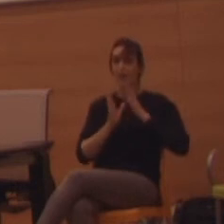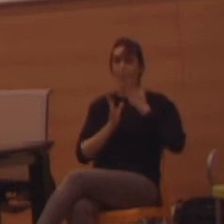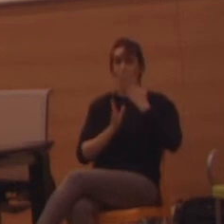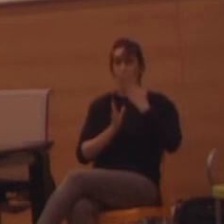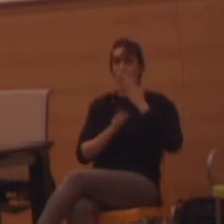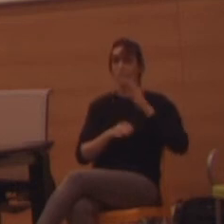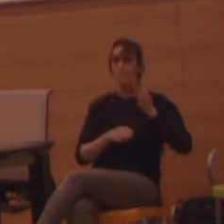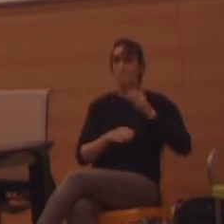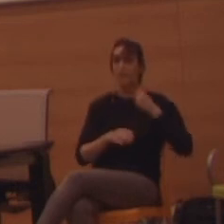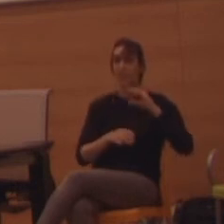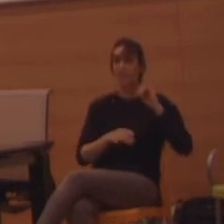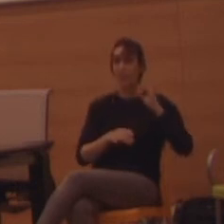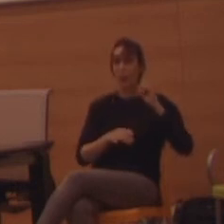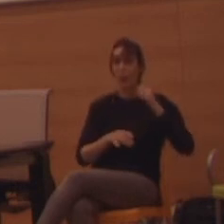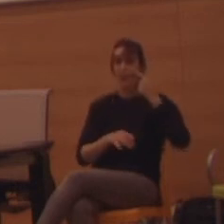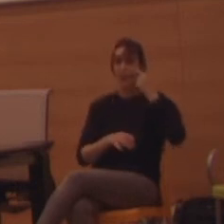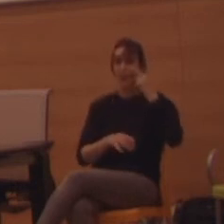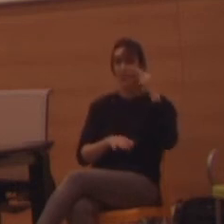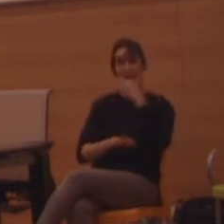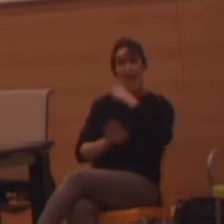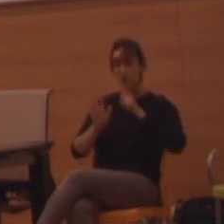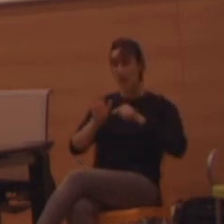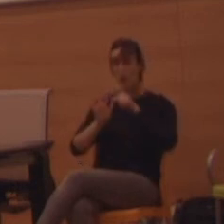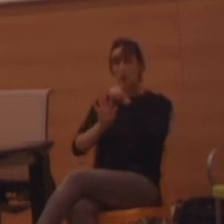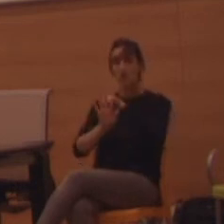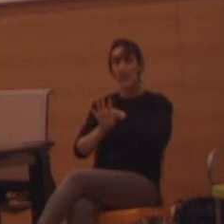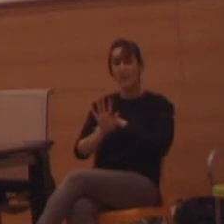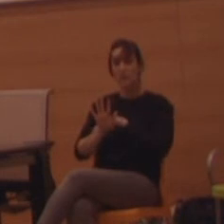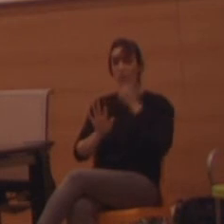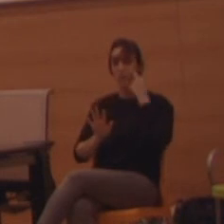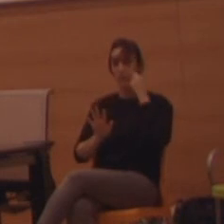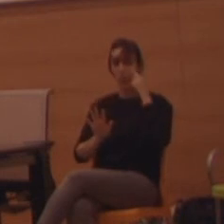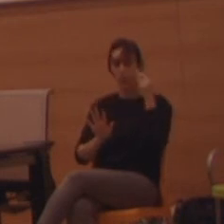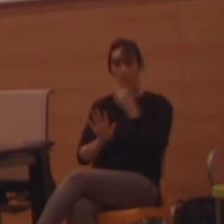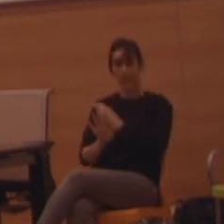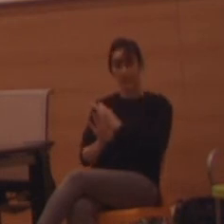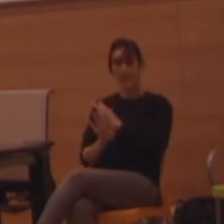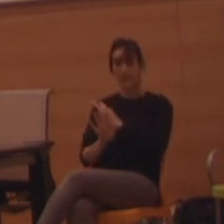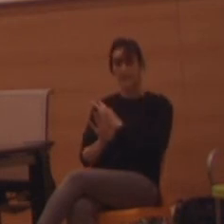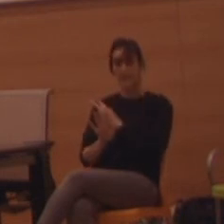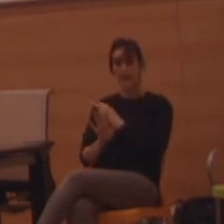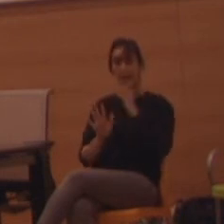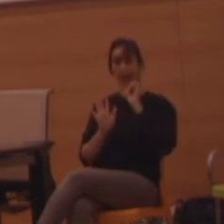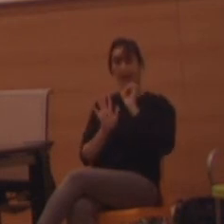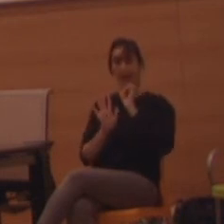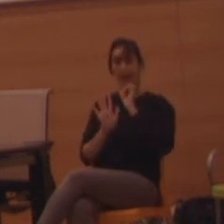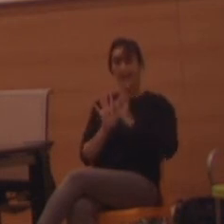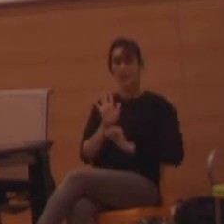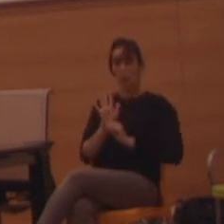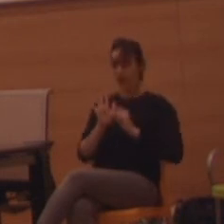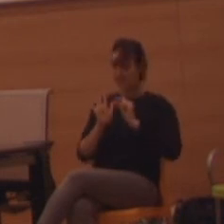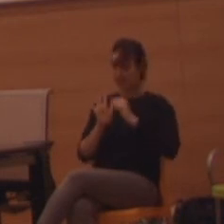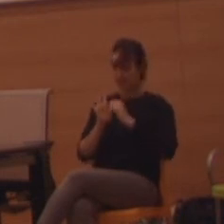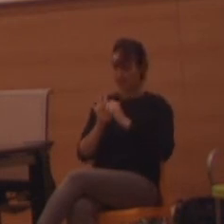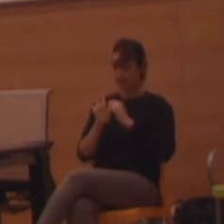los dedos, o sea, ahí fue la repanocha para ponérselo, porque como veis, tiene la lesión justamente hasta la base de los dedos, no